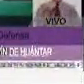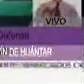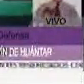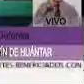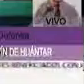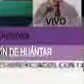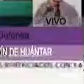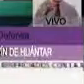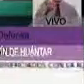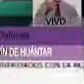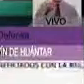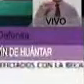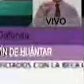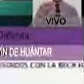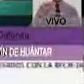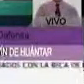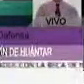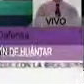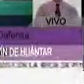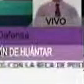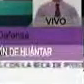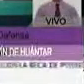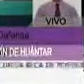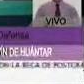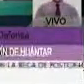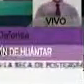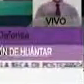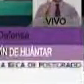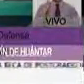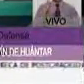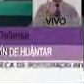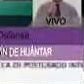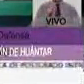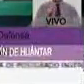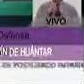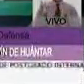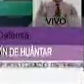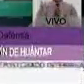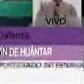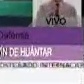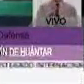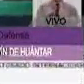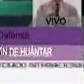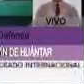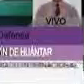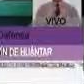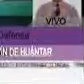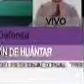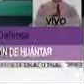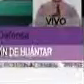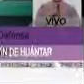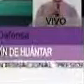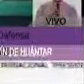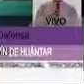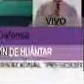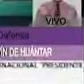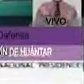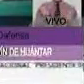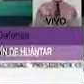Mulder sobre la existencia de la reunión, yo sin problema